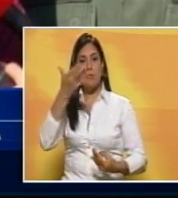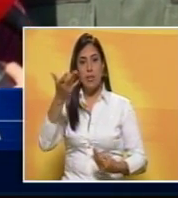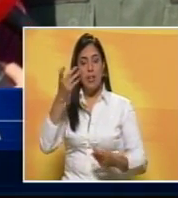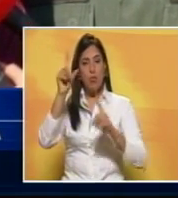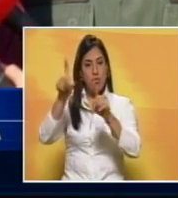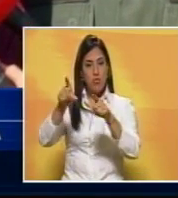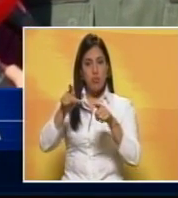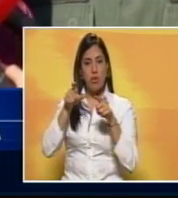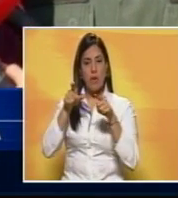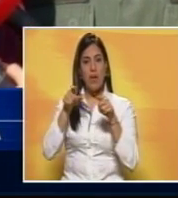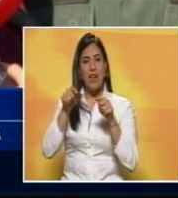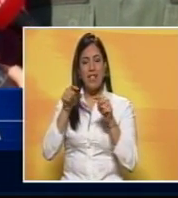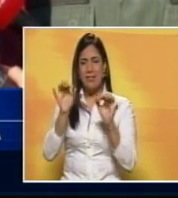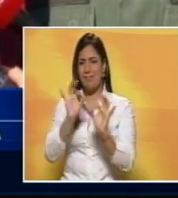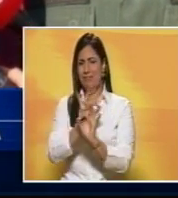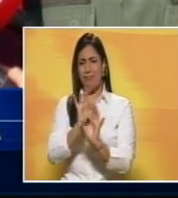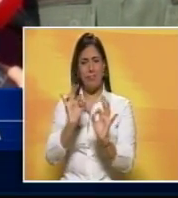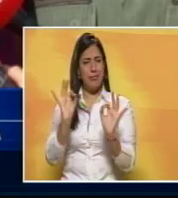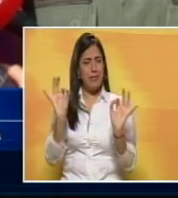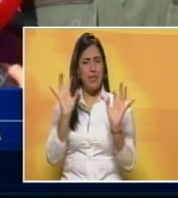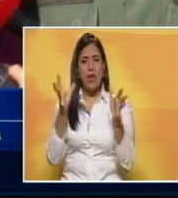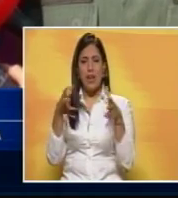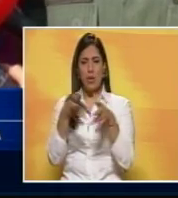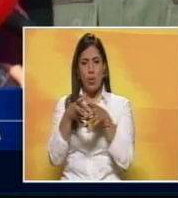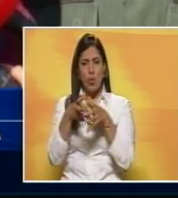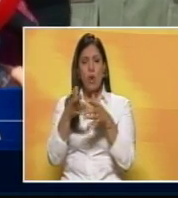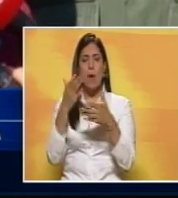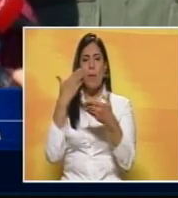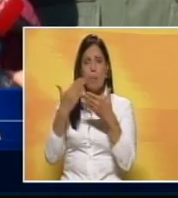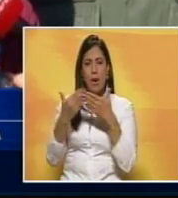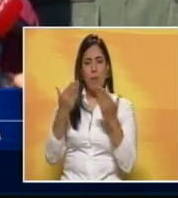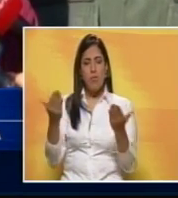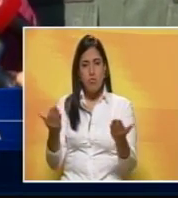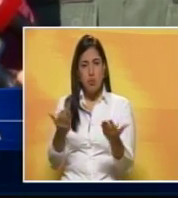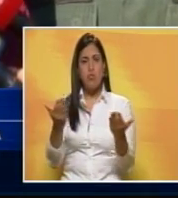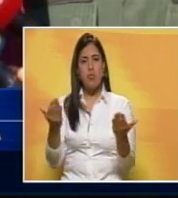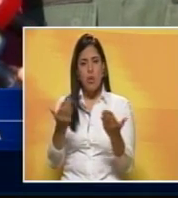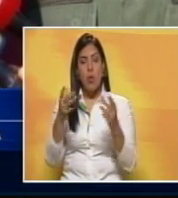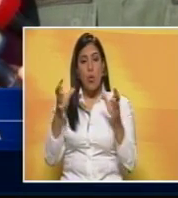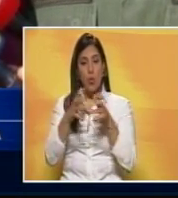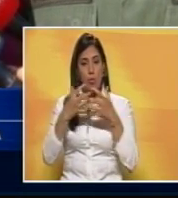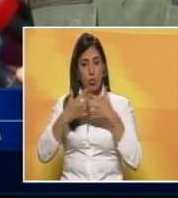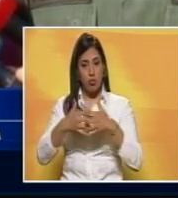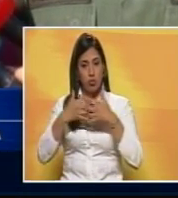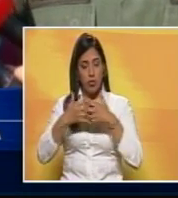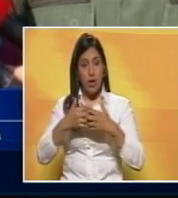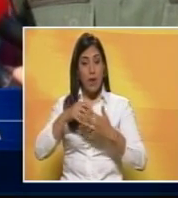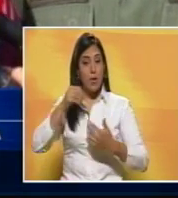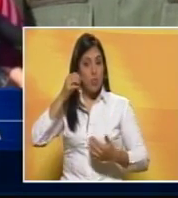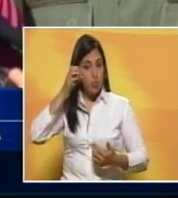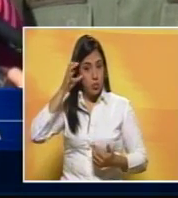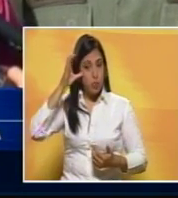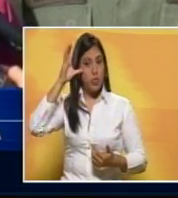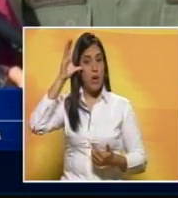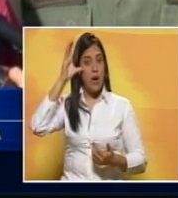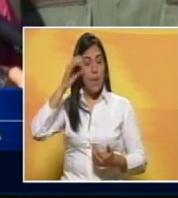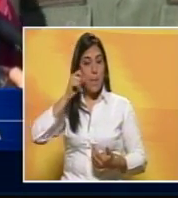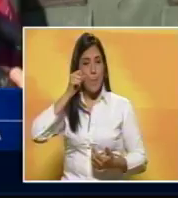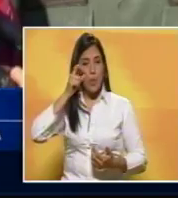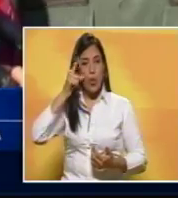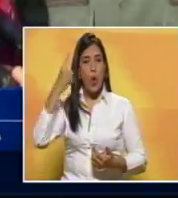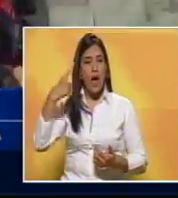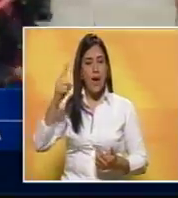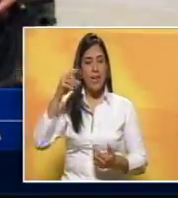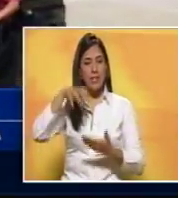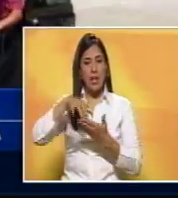de Agronomía. Una extraordinaria reunión para verificar e impulsar al sector productivo, la capacidad impresionante que